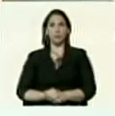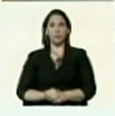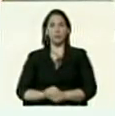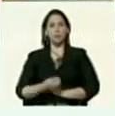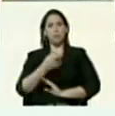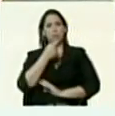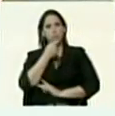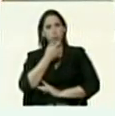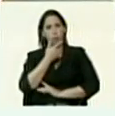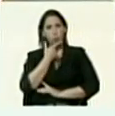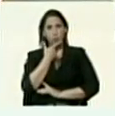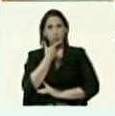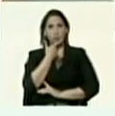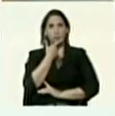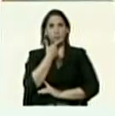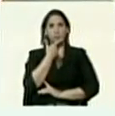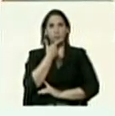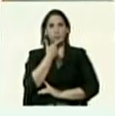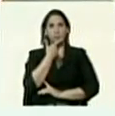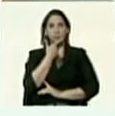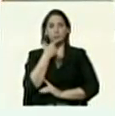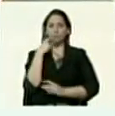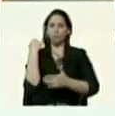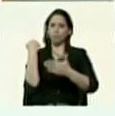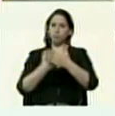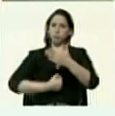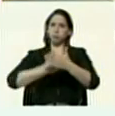bonita de lucha